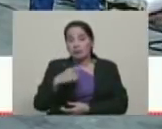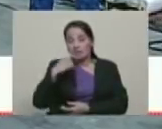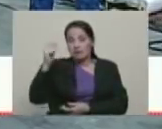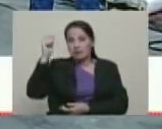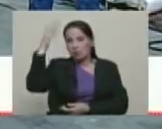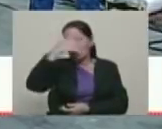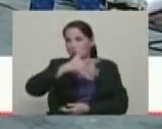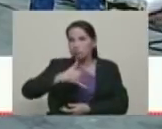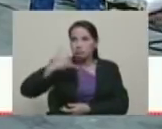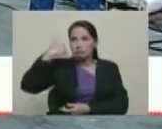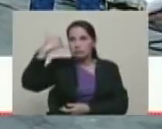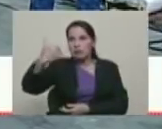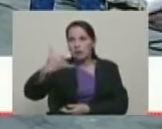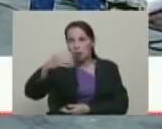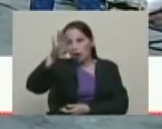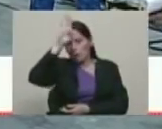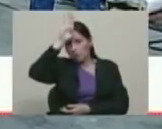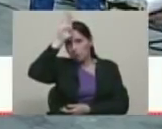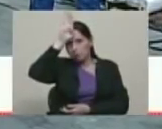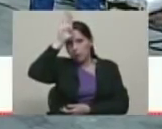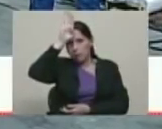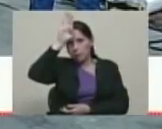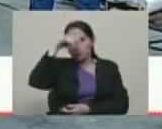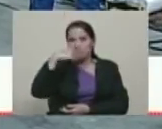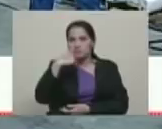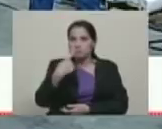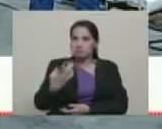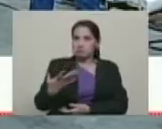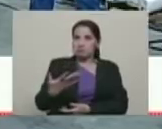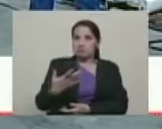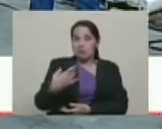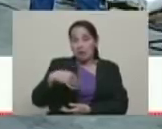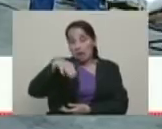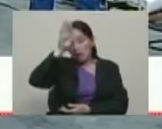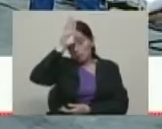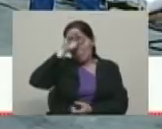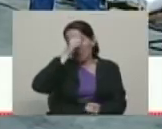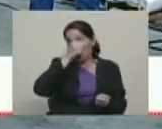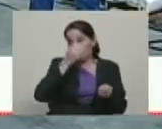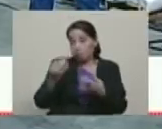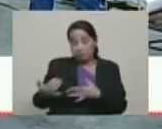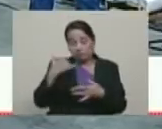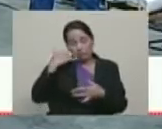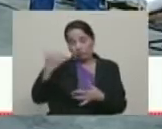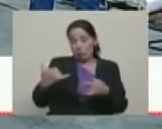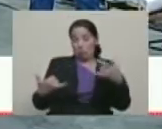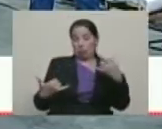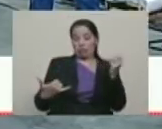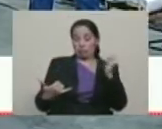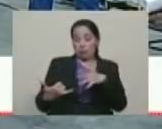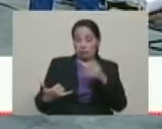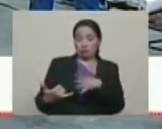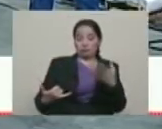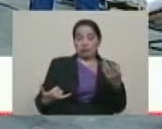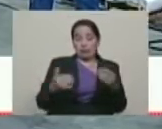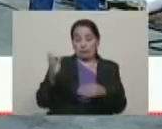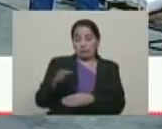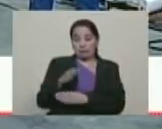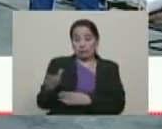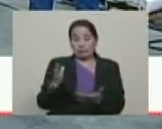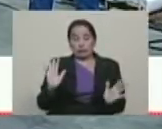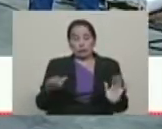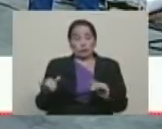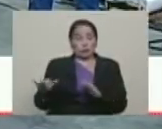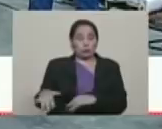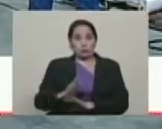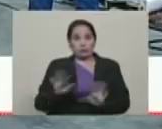Papa. Bueno, me imagino que el Papa le echó agua bendita al teléfono con que habló con Donald Trump. Me